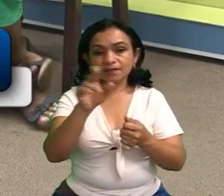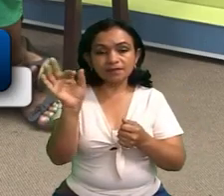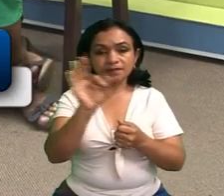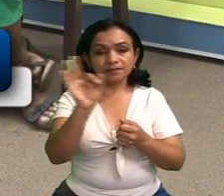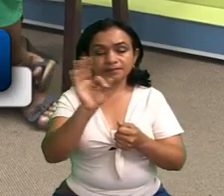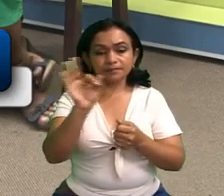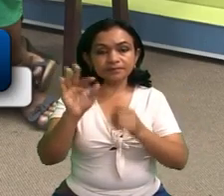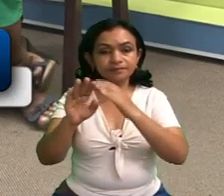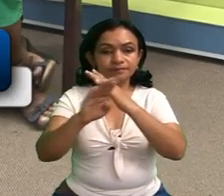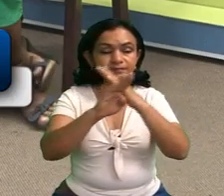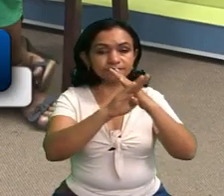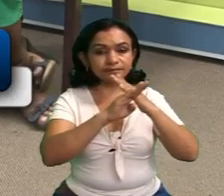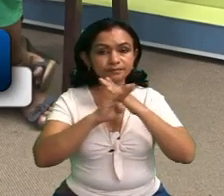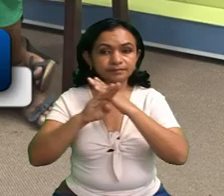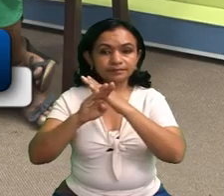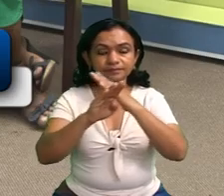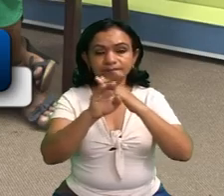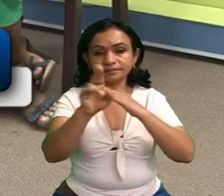para prevenirla.